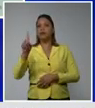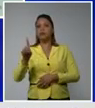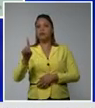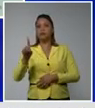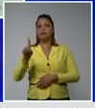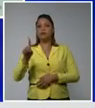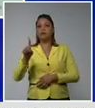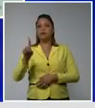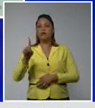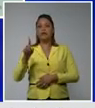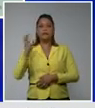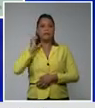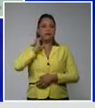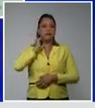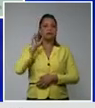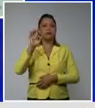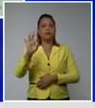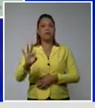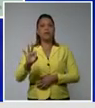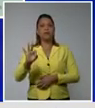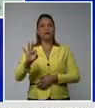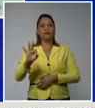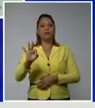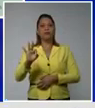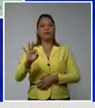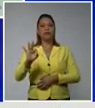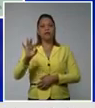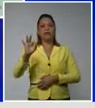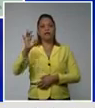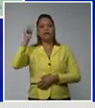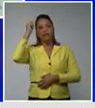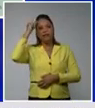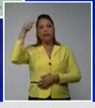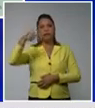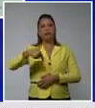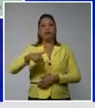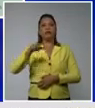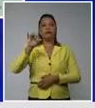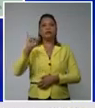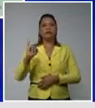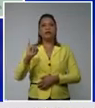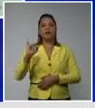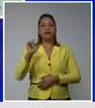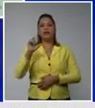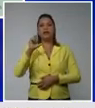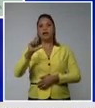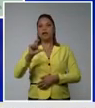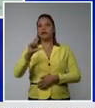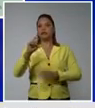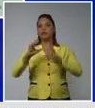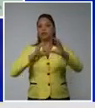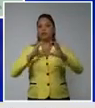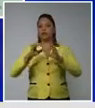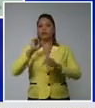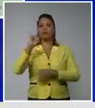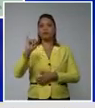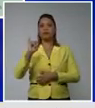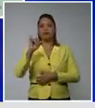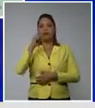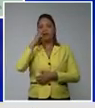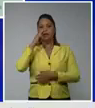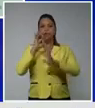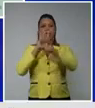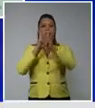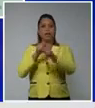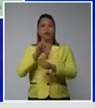de Manzanillo 8, de Jiguaní 6, de Cautocristo 3, de Niquero 2 y